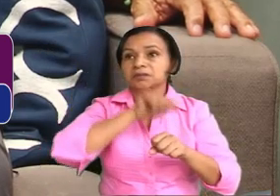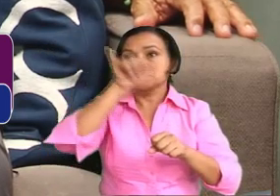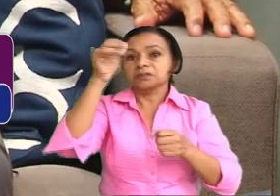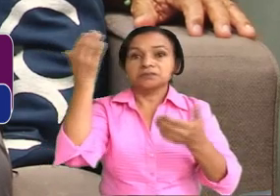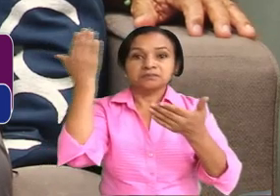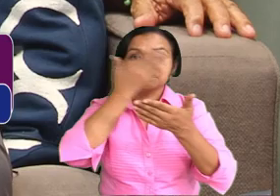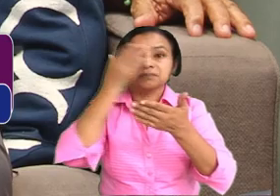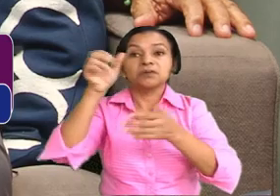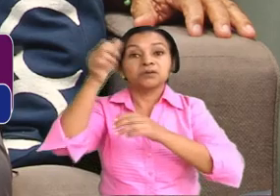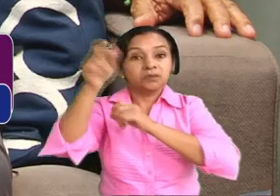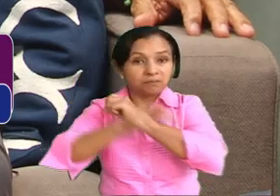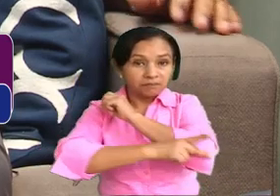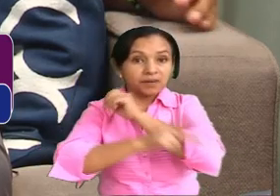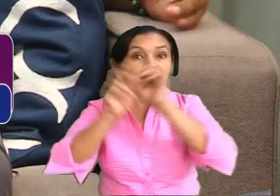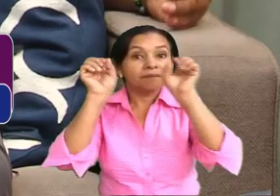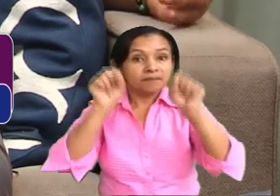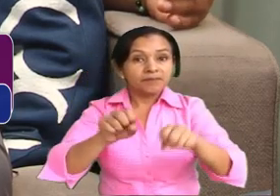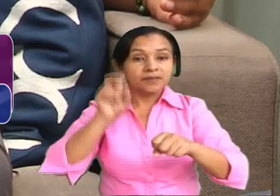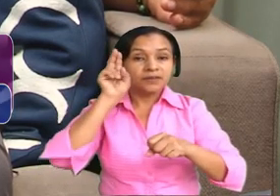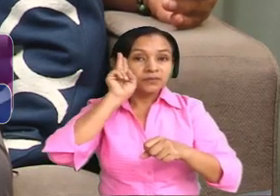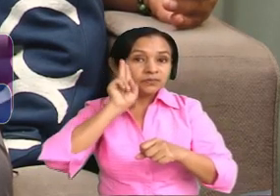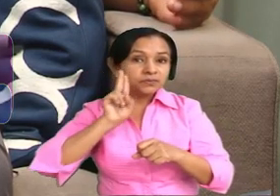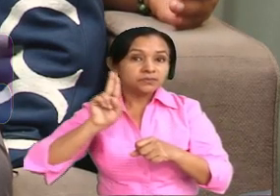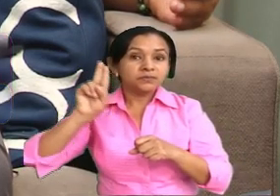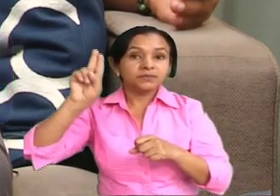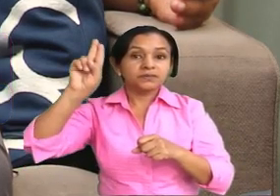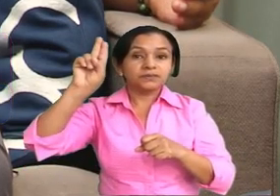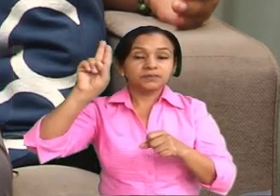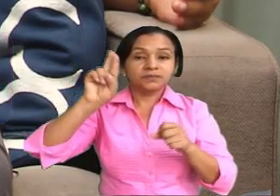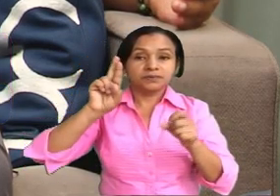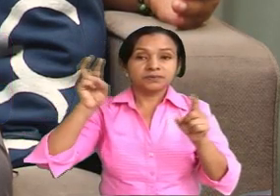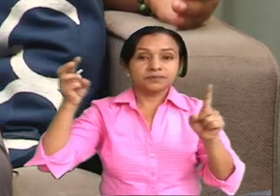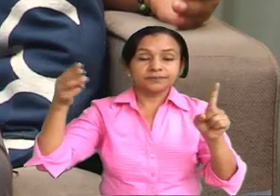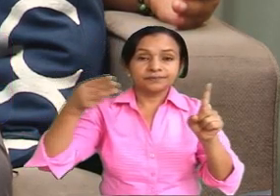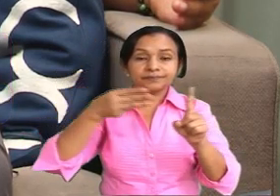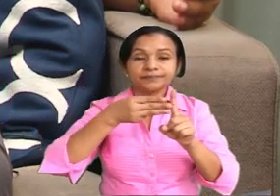aquí. Las universidades en nuestras regiones